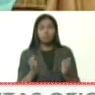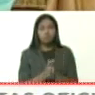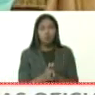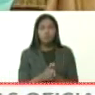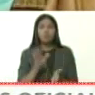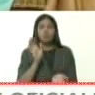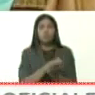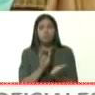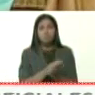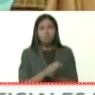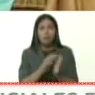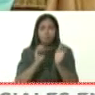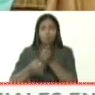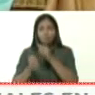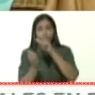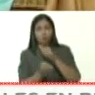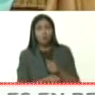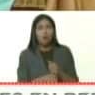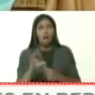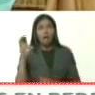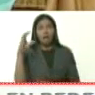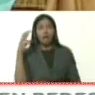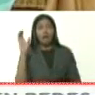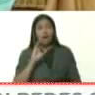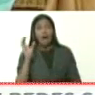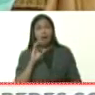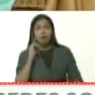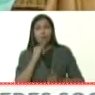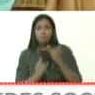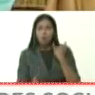El Tamacuro y Distrito Capital. Caracas quedó de último.